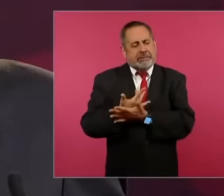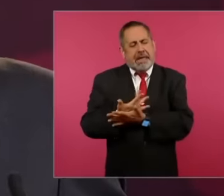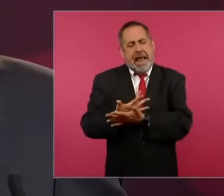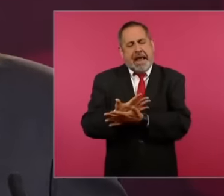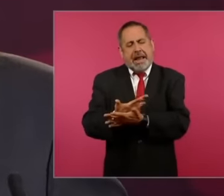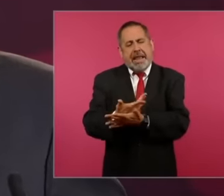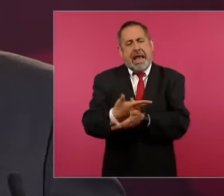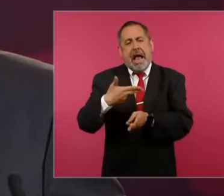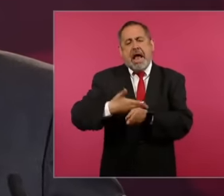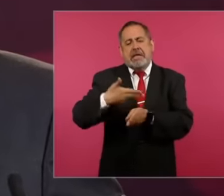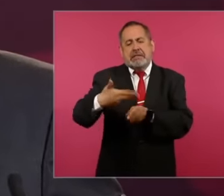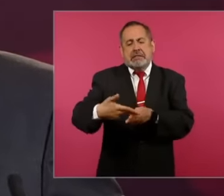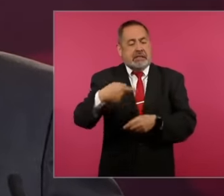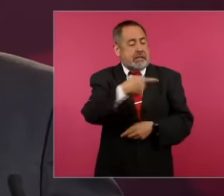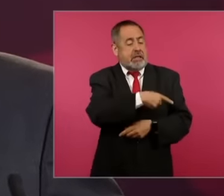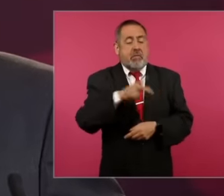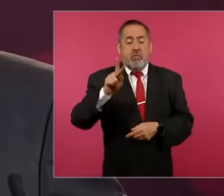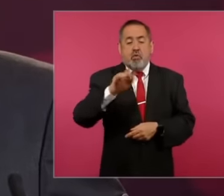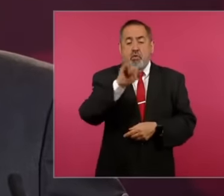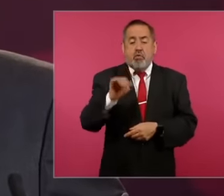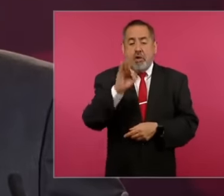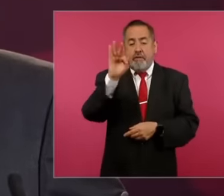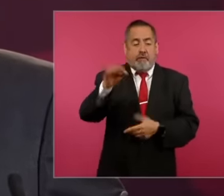esperemos que el Poder Judicial